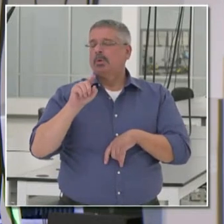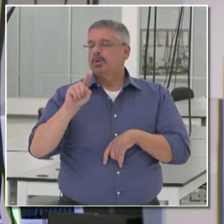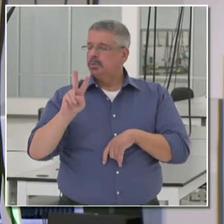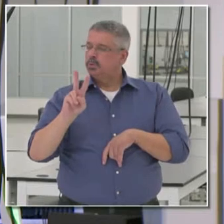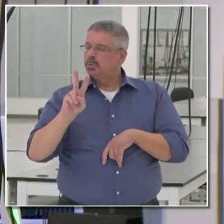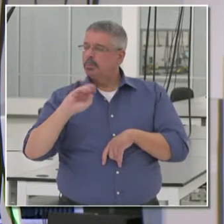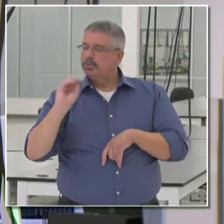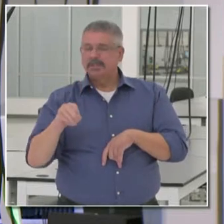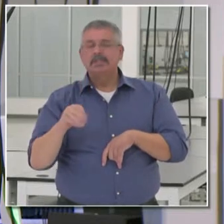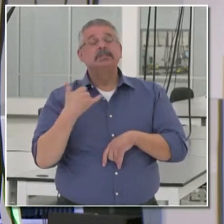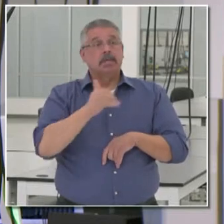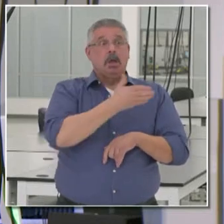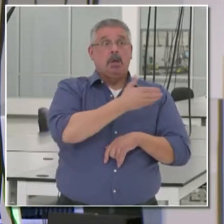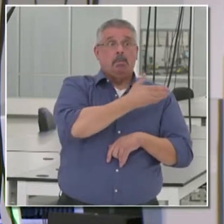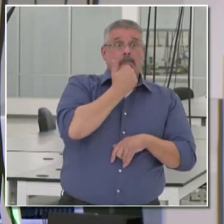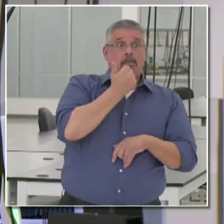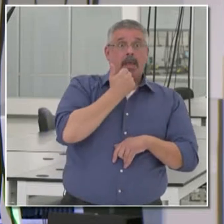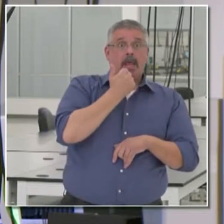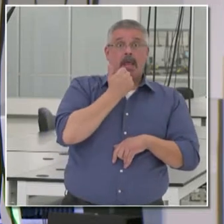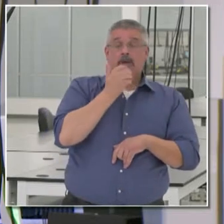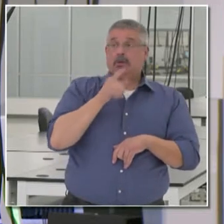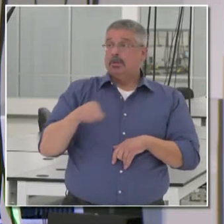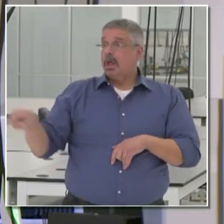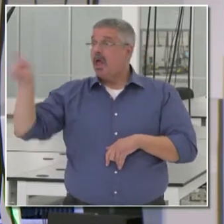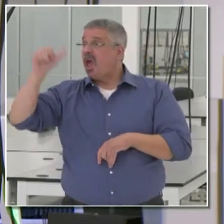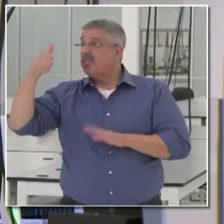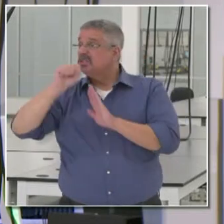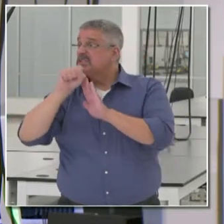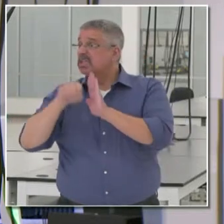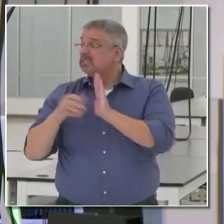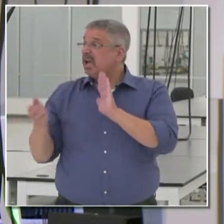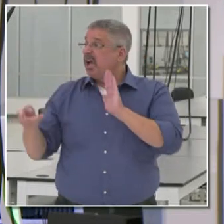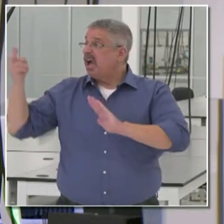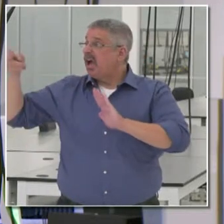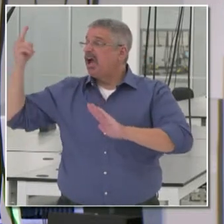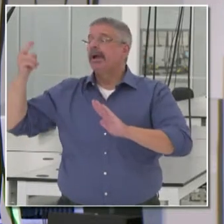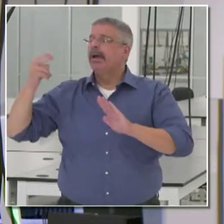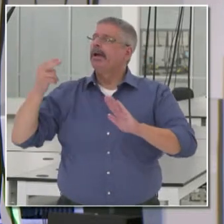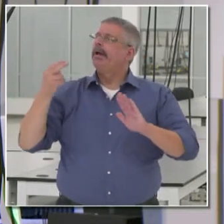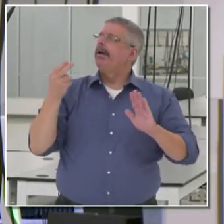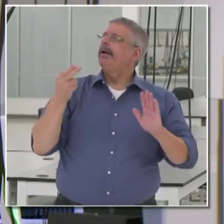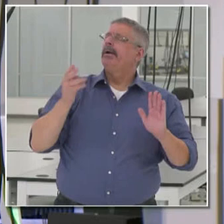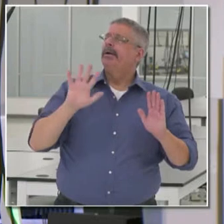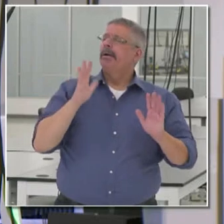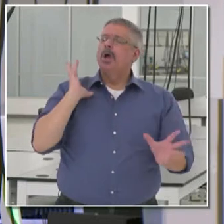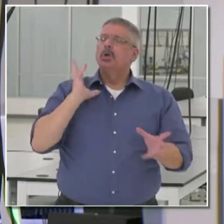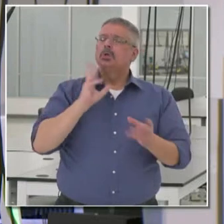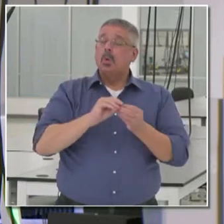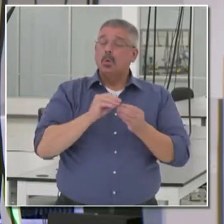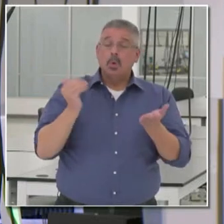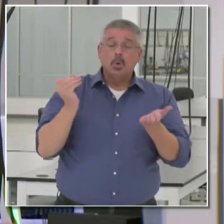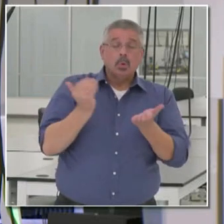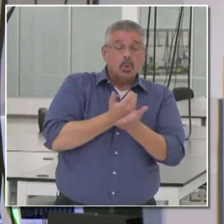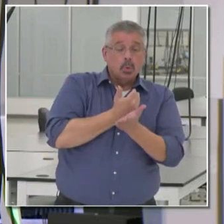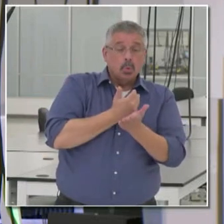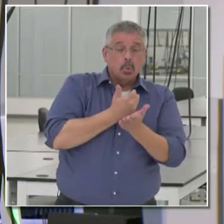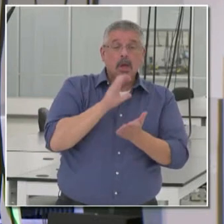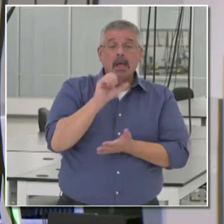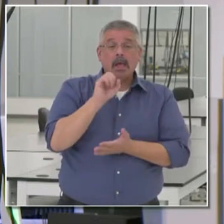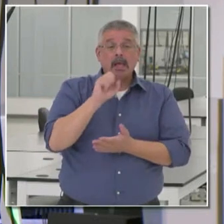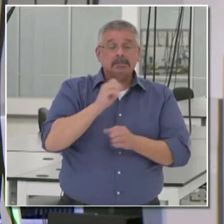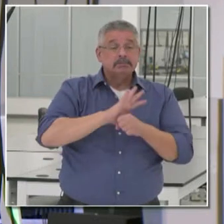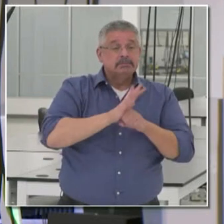sin embargo mucho mejor que la mayoría de los estados de nuestra nación sin embargo el número total de nuevos casos